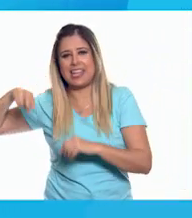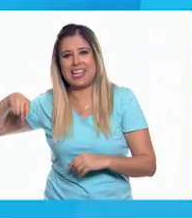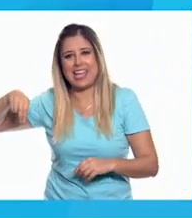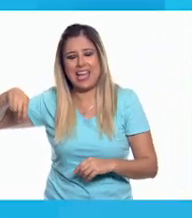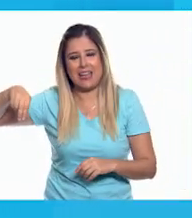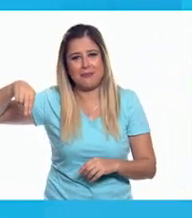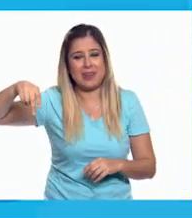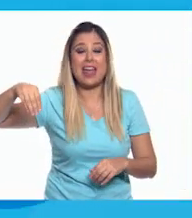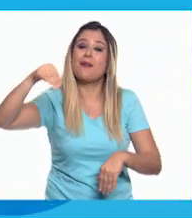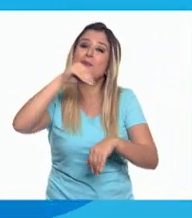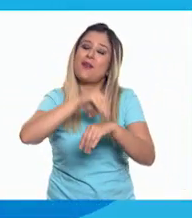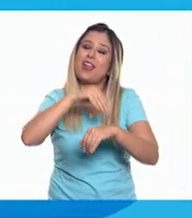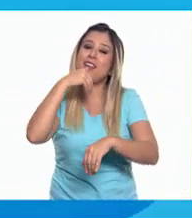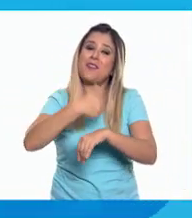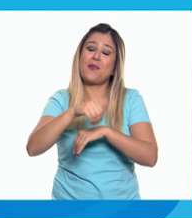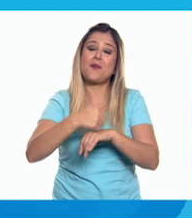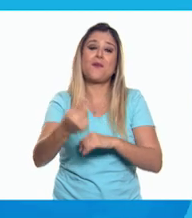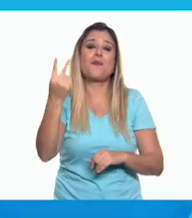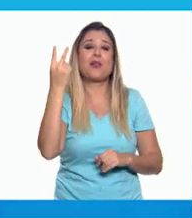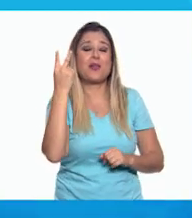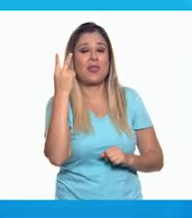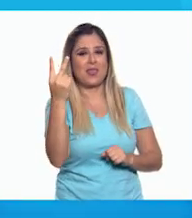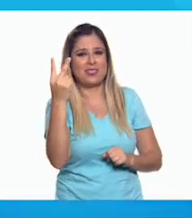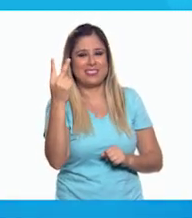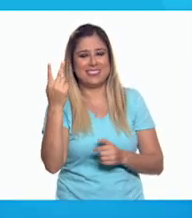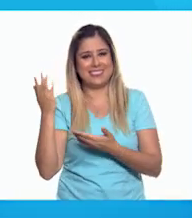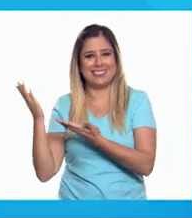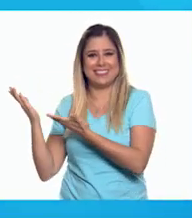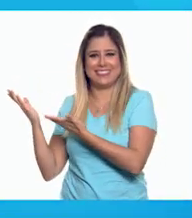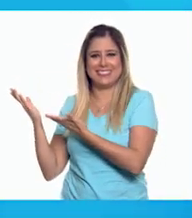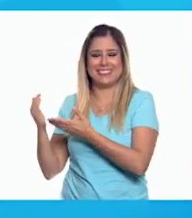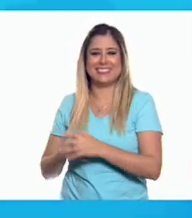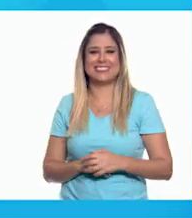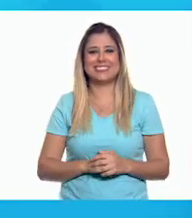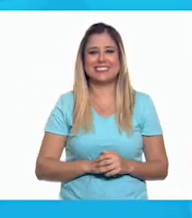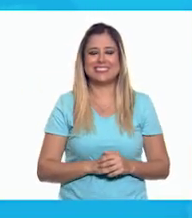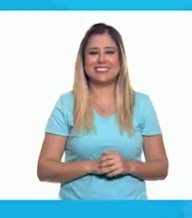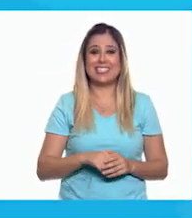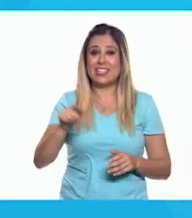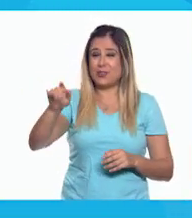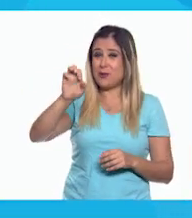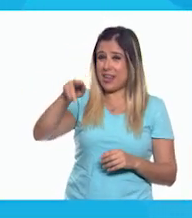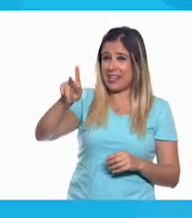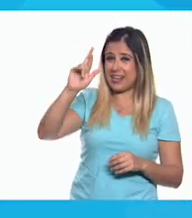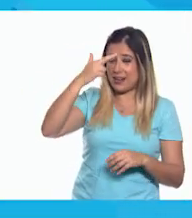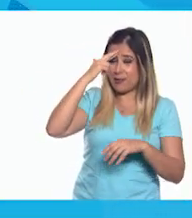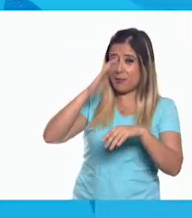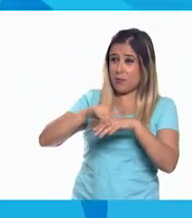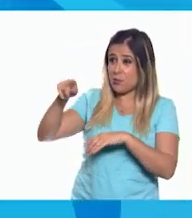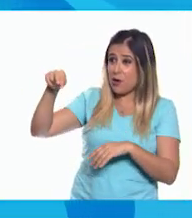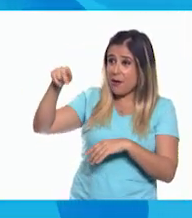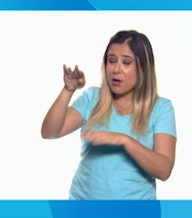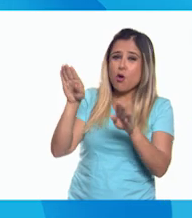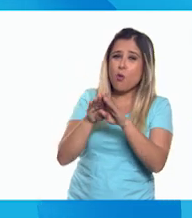vamos a colocar aquí y le vamos a poner el número 2. Oye, Eric, ¿tú te acuerdas cuando empezaste a caminar? No me acuerdo, Leni. ¿Cuando